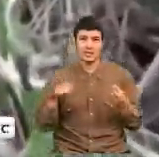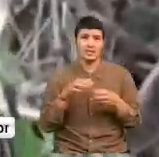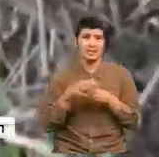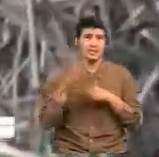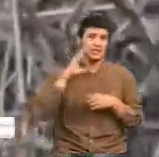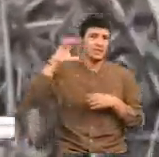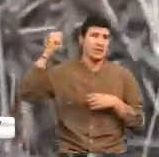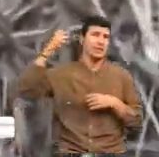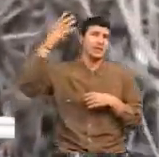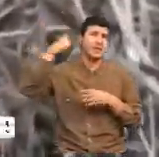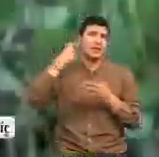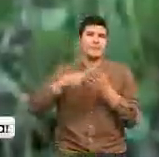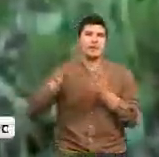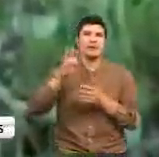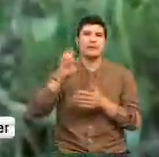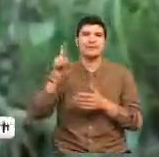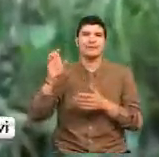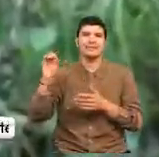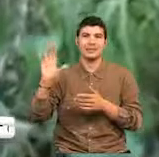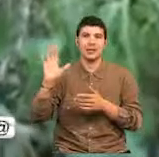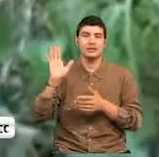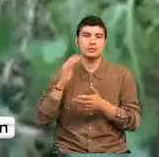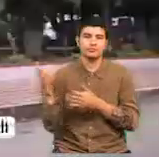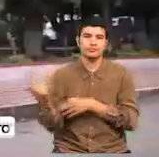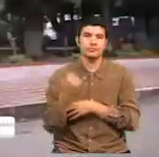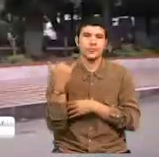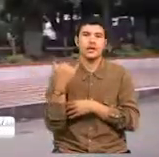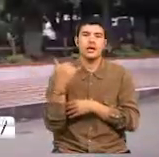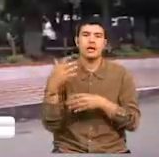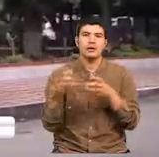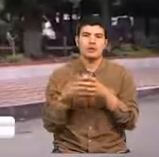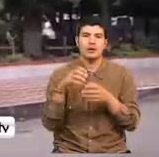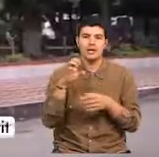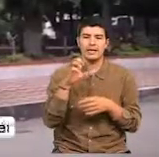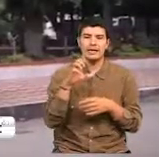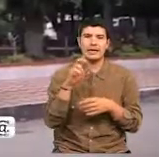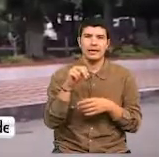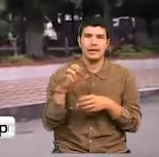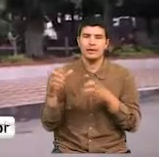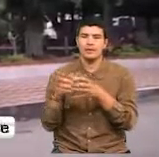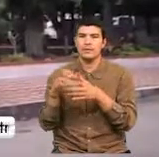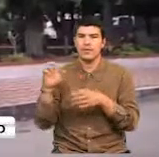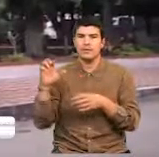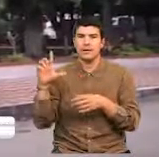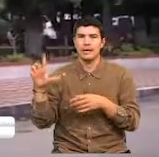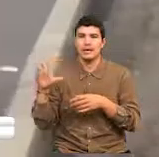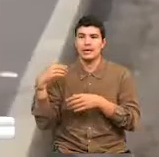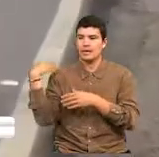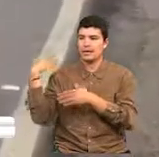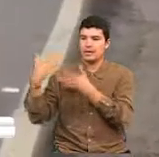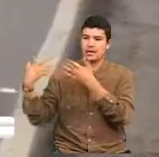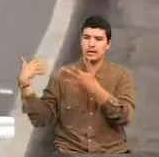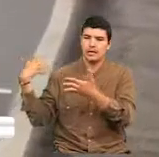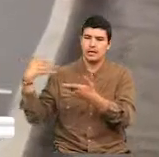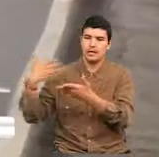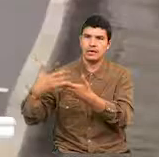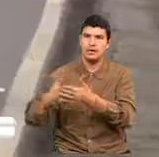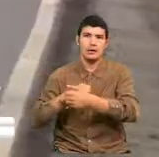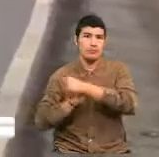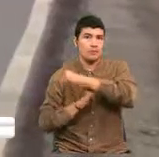de la década de los 60, destacándose con mayor presencia las estructuras del EPL y el ELN que a lo largo de los años han demostrado poderío en su